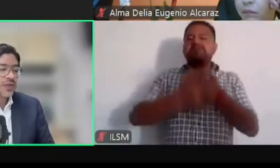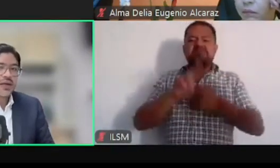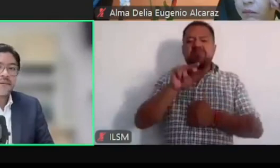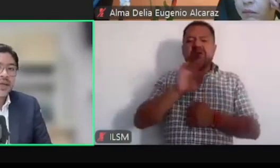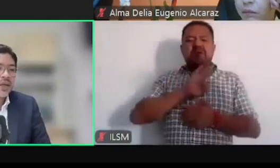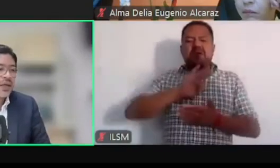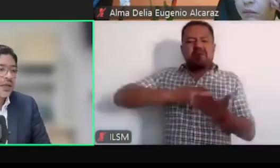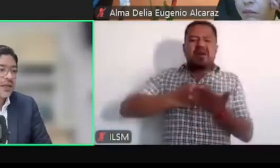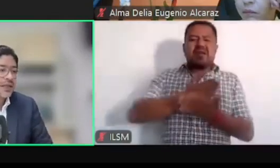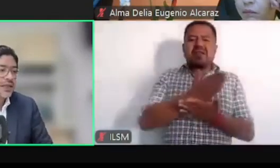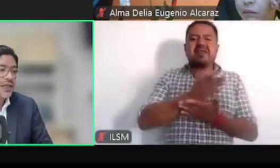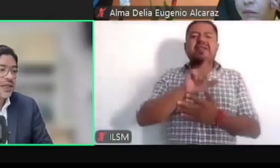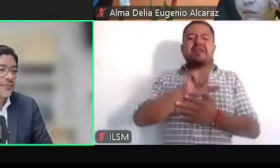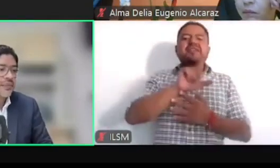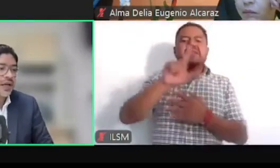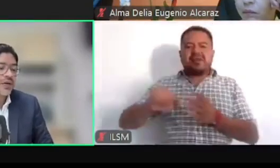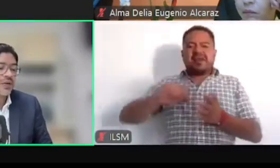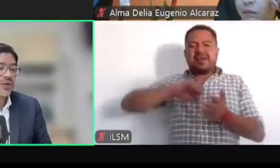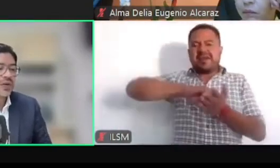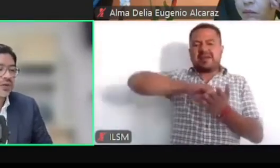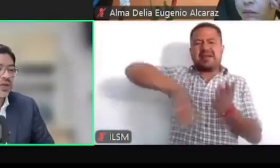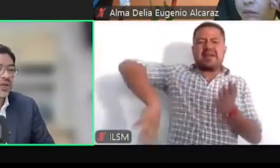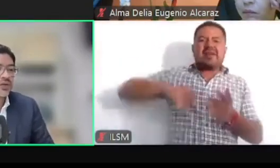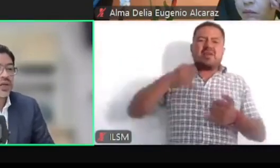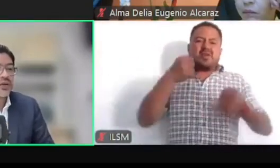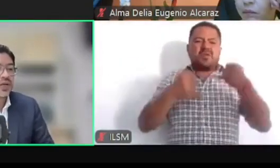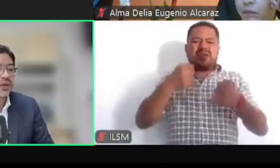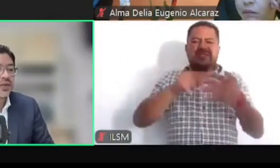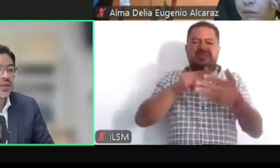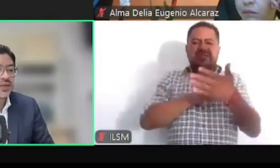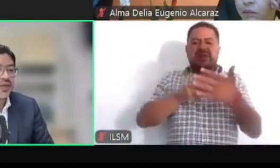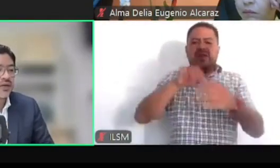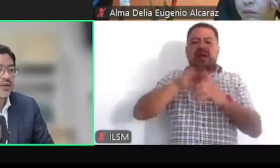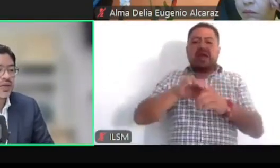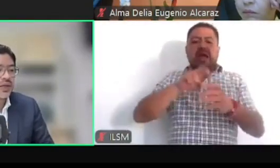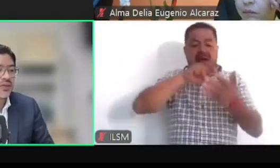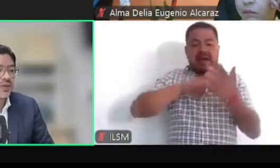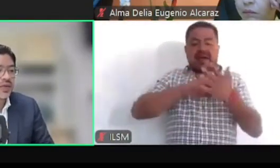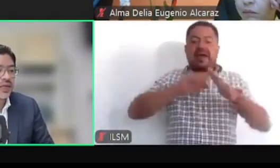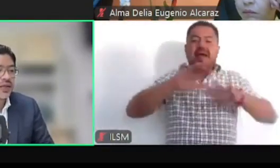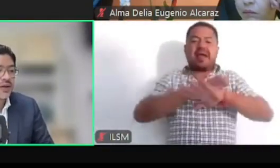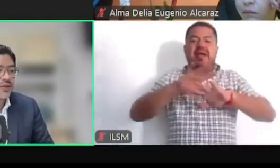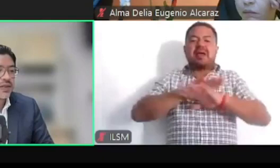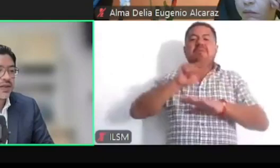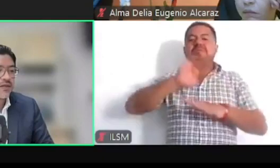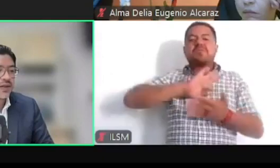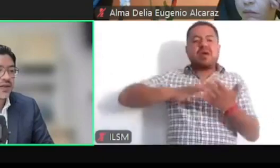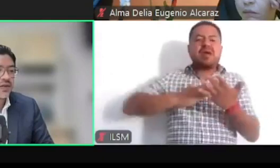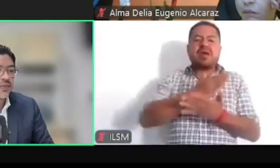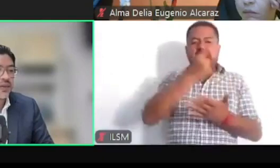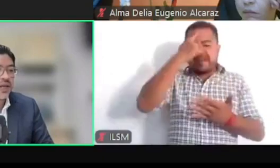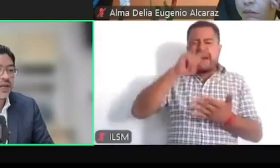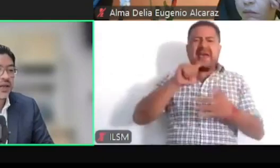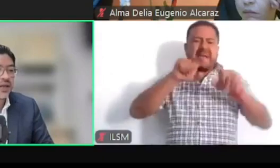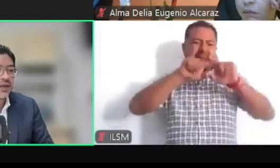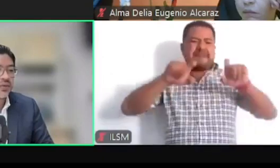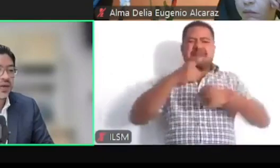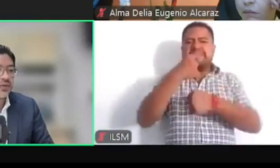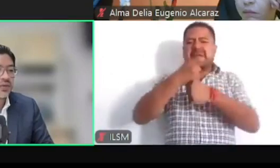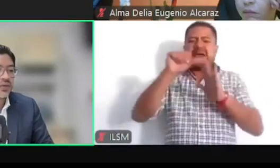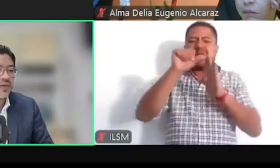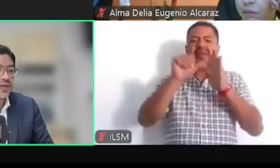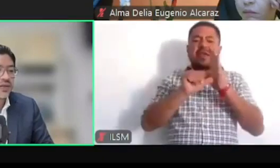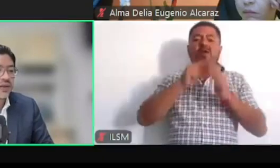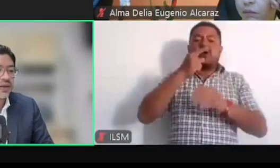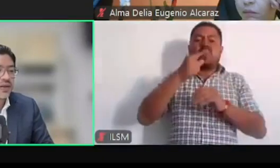consecuencia desechar de plano el juicio electoral ciudadano al actualizarse la causal de improcedencia prevista en la fracción primera del artículo